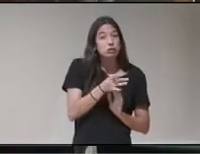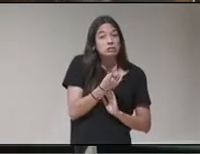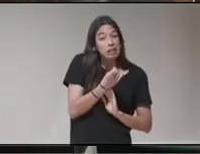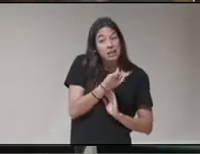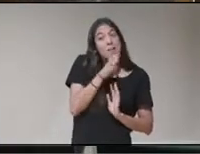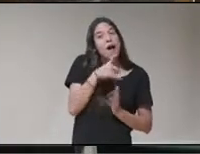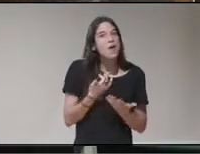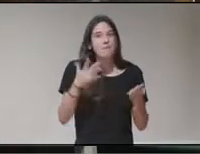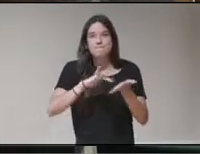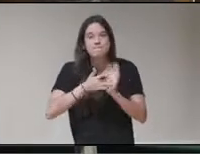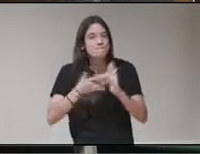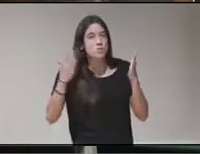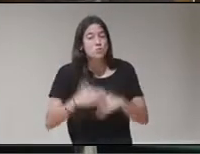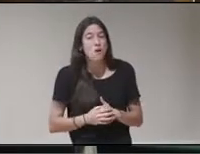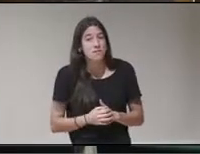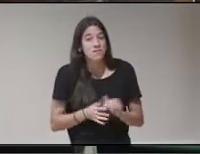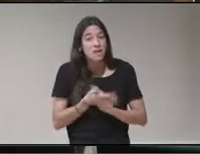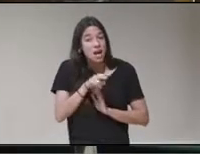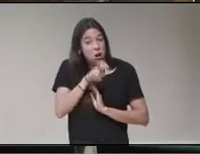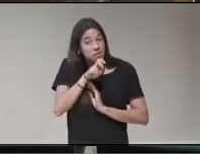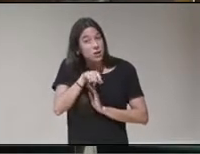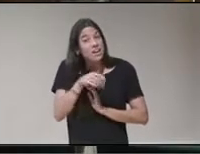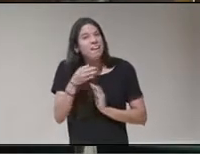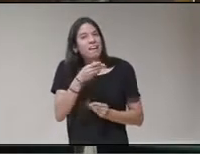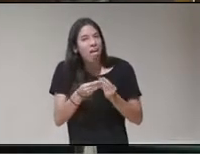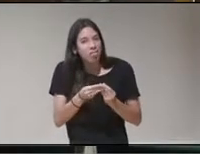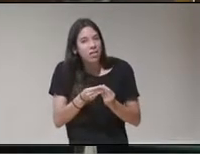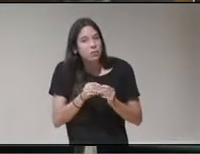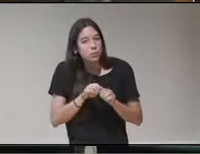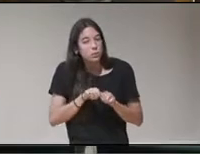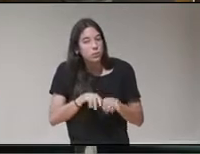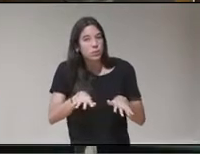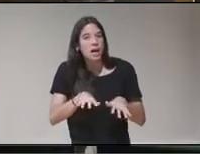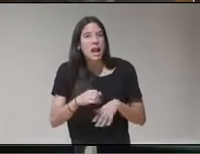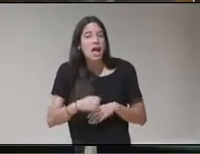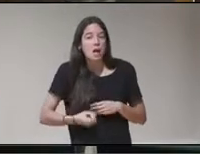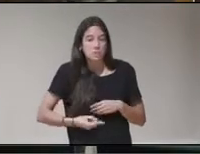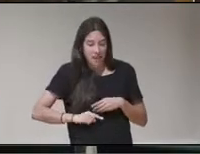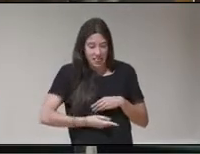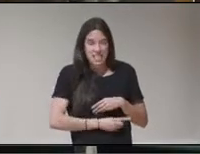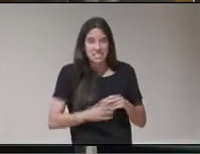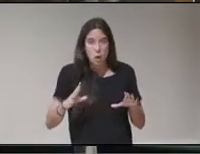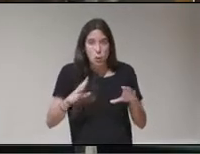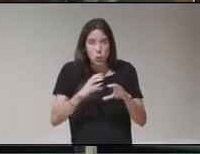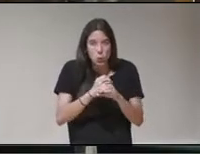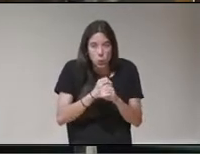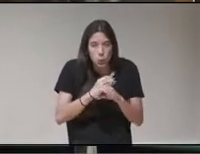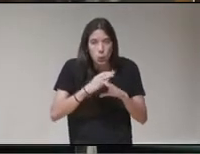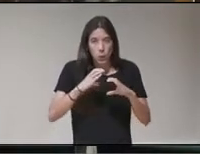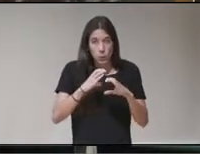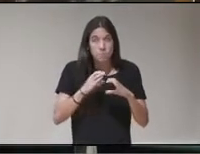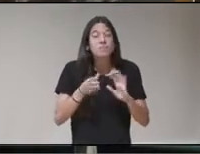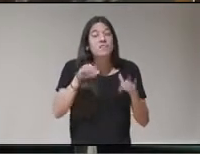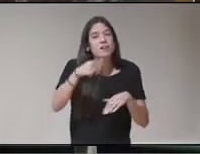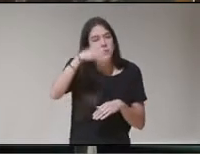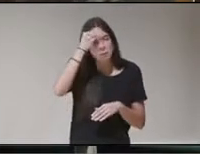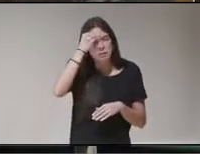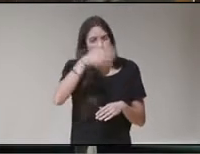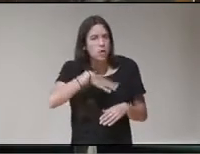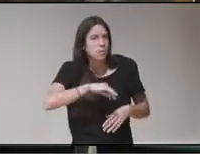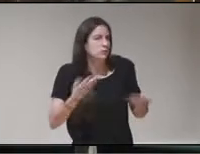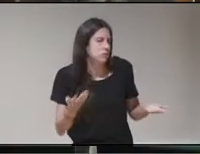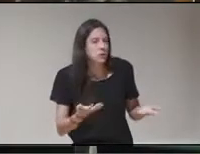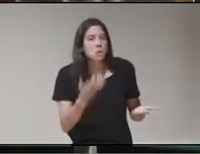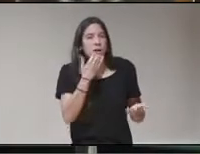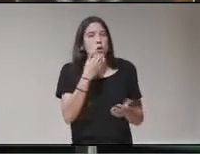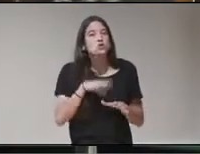oxígeno va a difundir hacia la luz intestinal. Y la pregunta que nos podemos hacer es, bueno, ¿y aquellos colonocitos